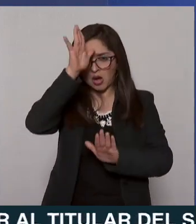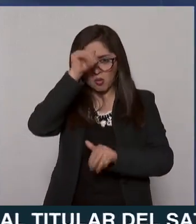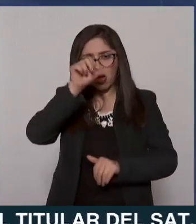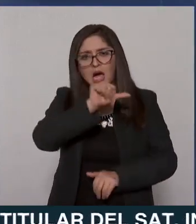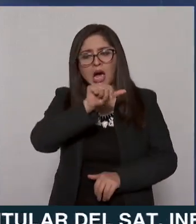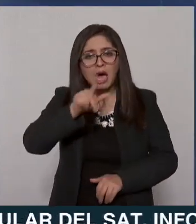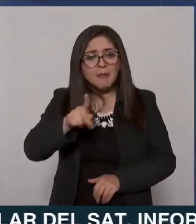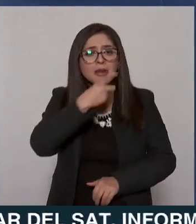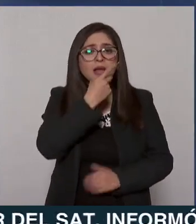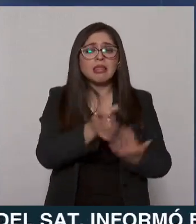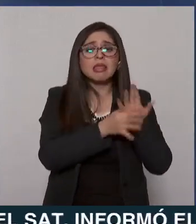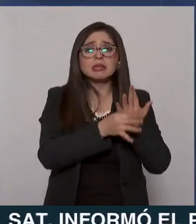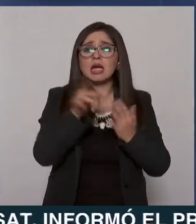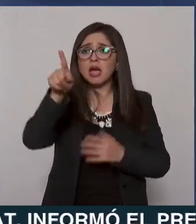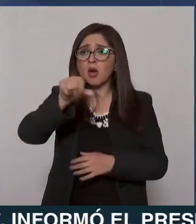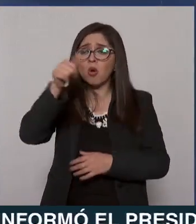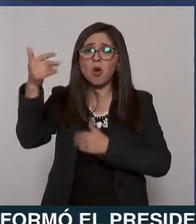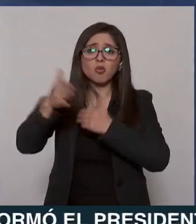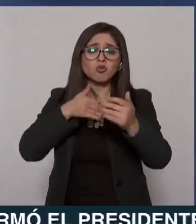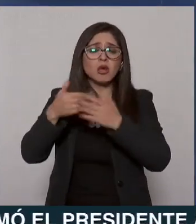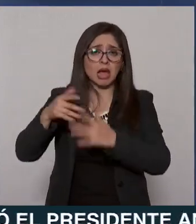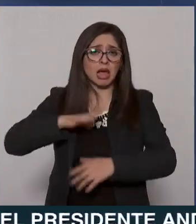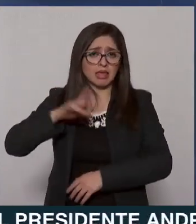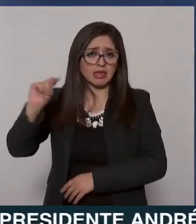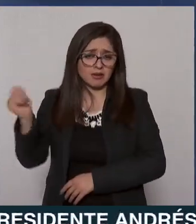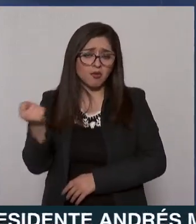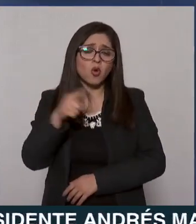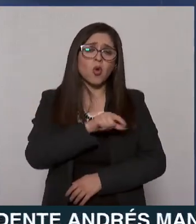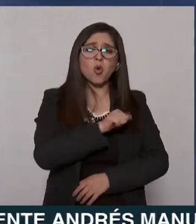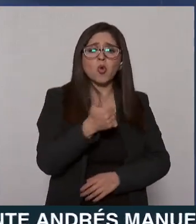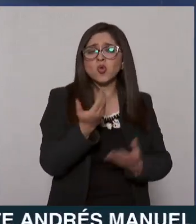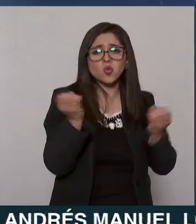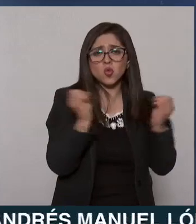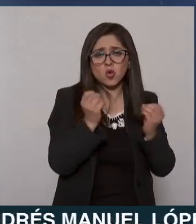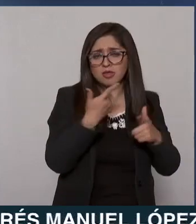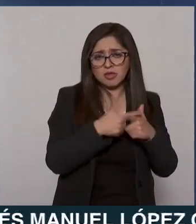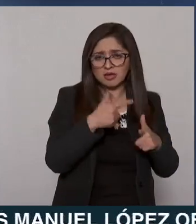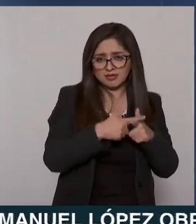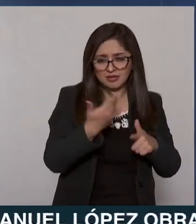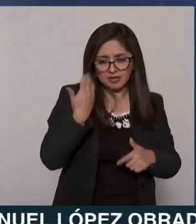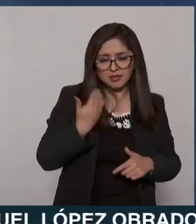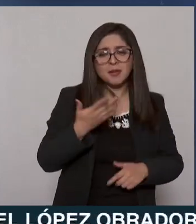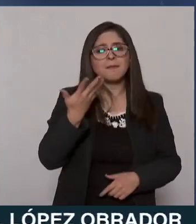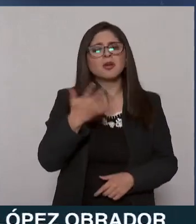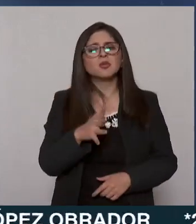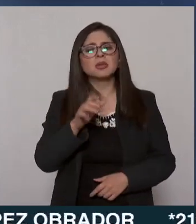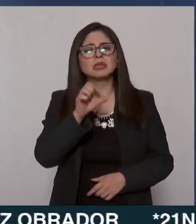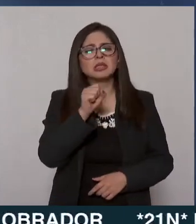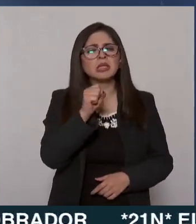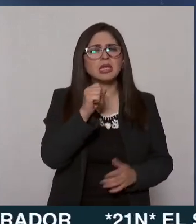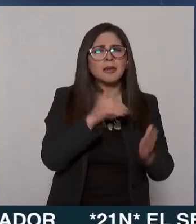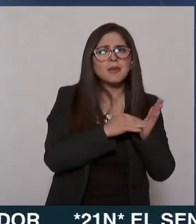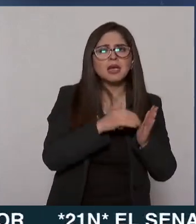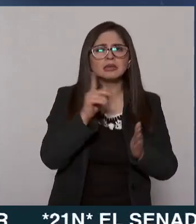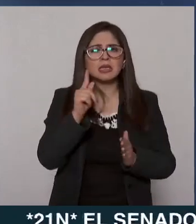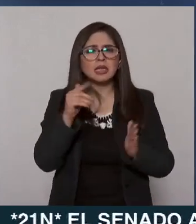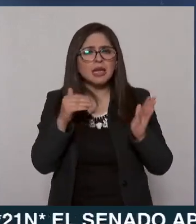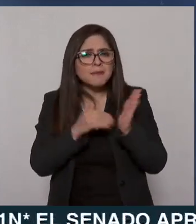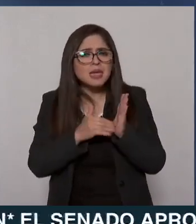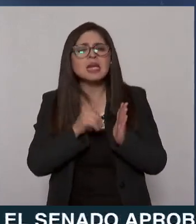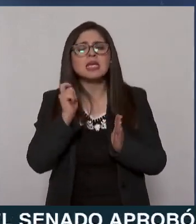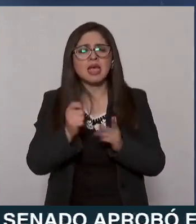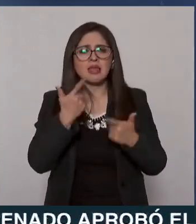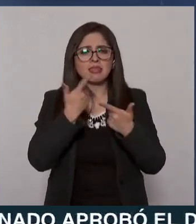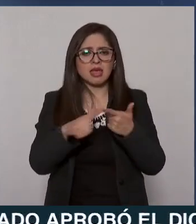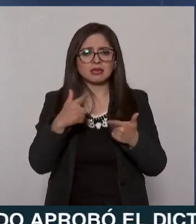tecnología. Sí, en la parte de registro pues van alrededor de no traigo el dato, 60,000, 70,000 usuarios, taxistas